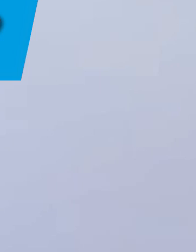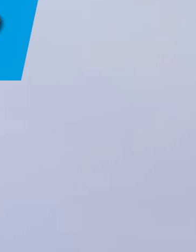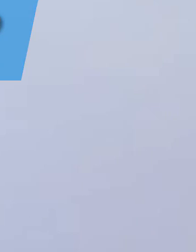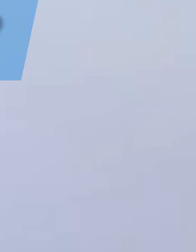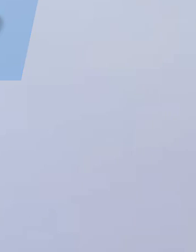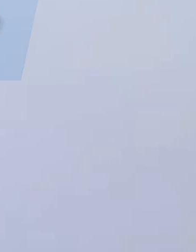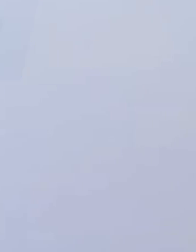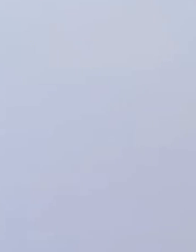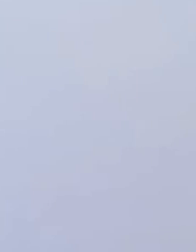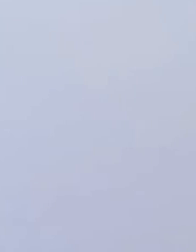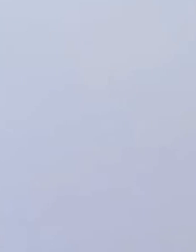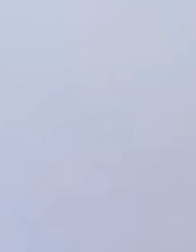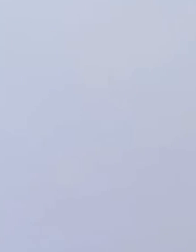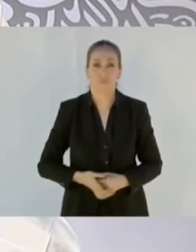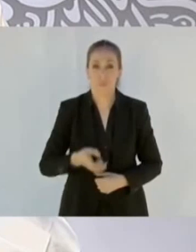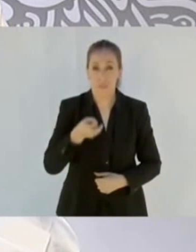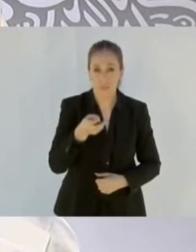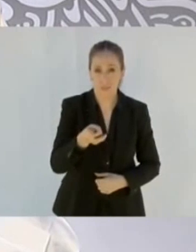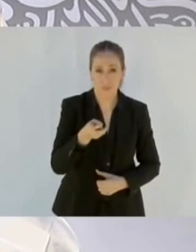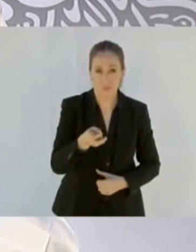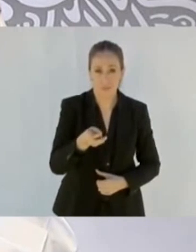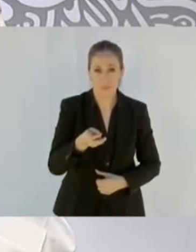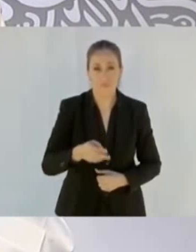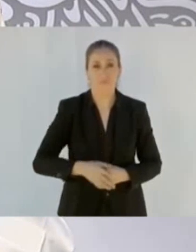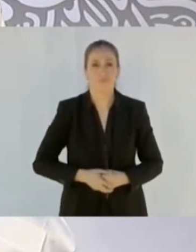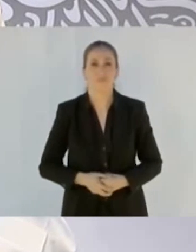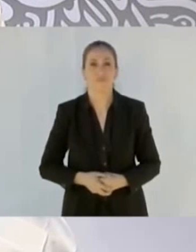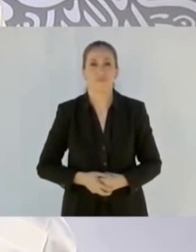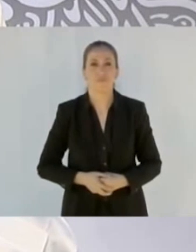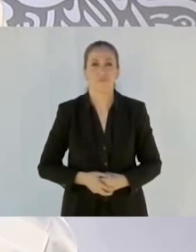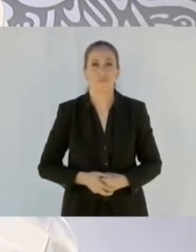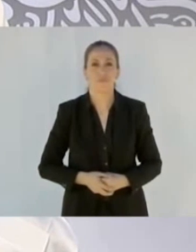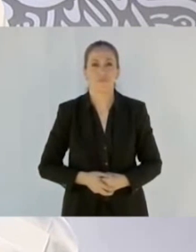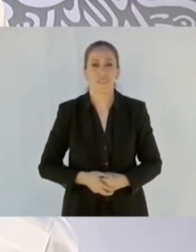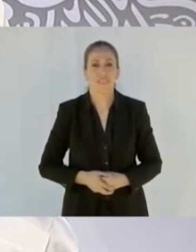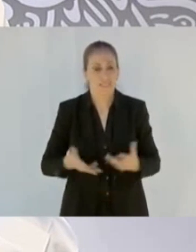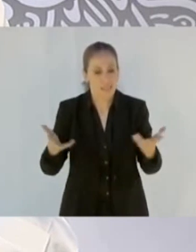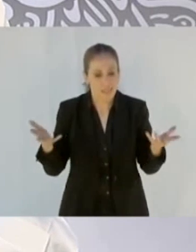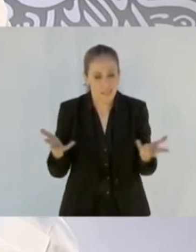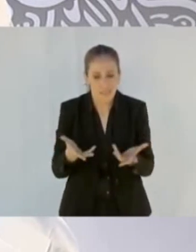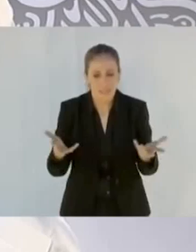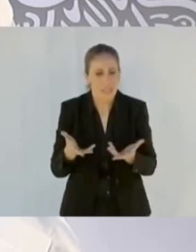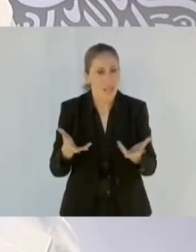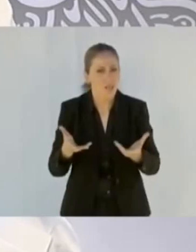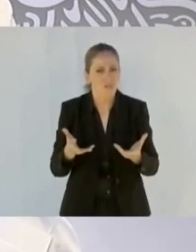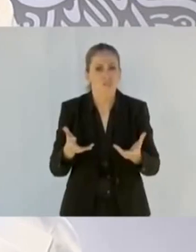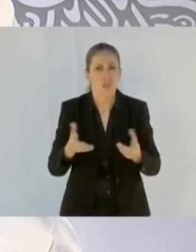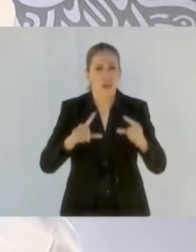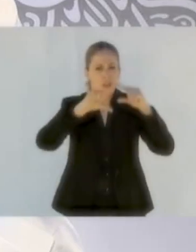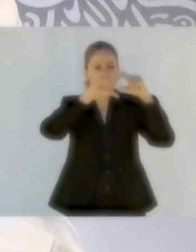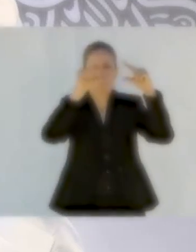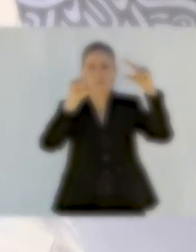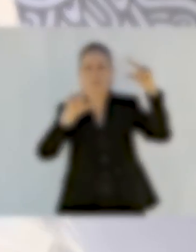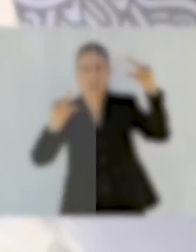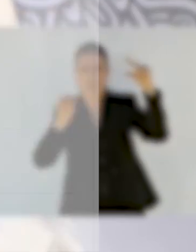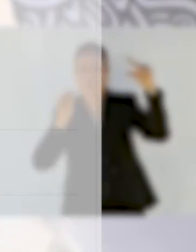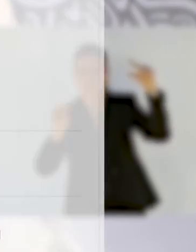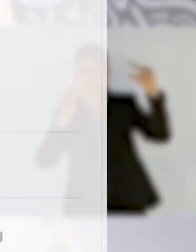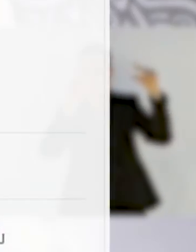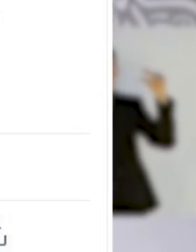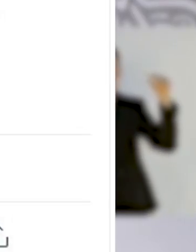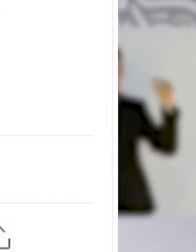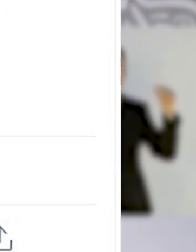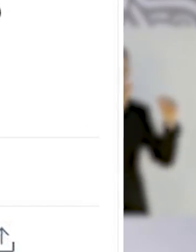de kobe 19 luego de una gira por nuevo león el jefe del ejecutivo utilizó su cuenta de twitter para dar a conocer que se suma a la lista de